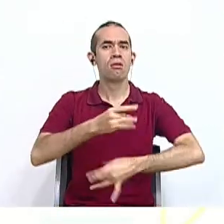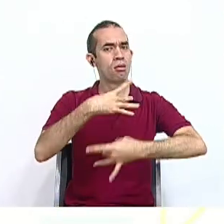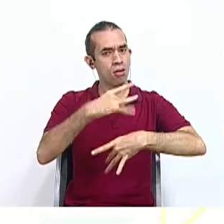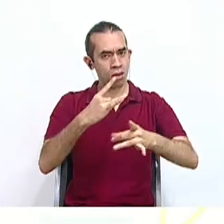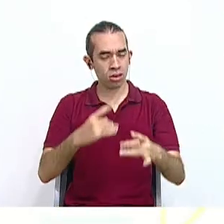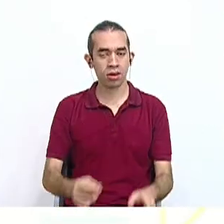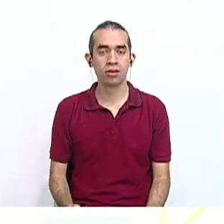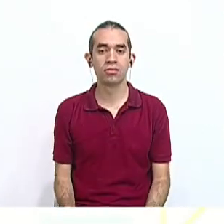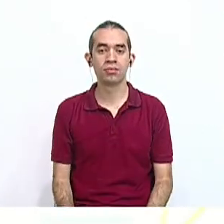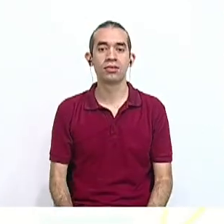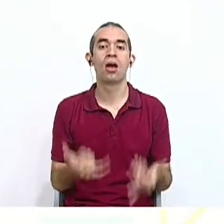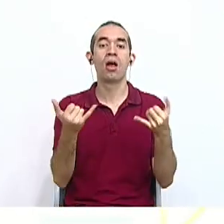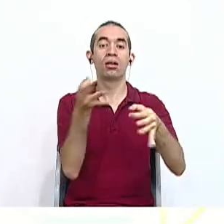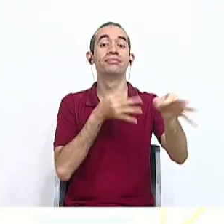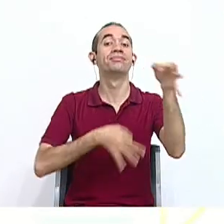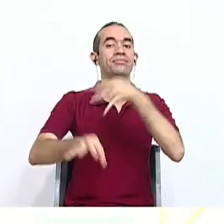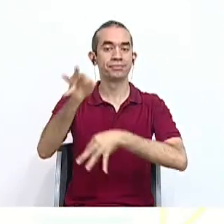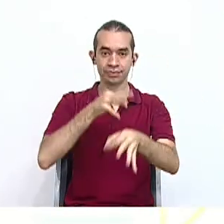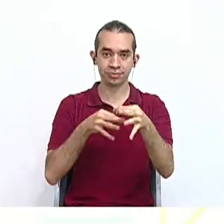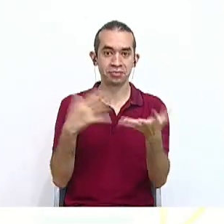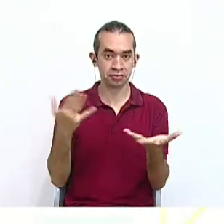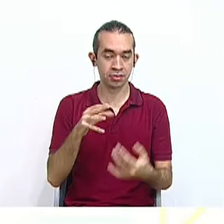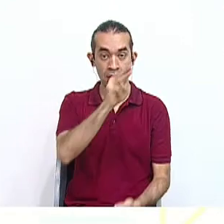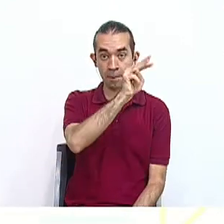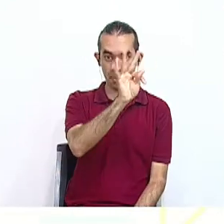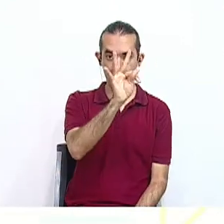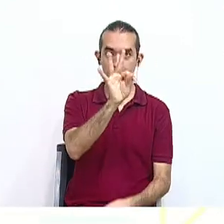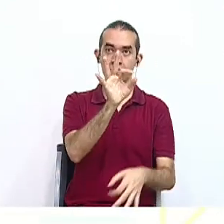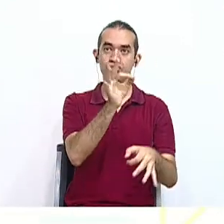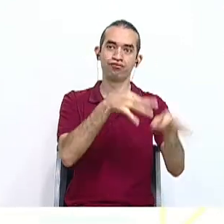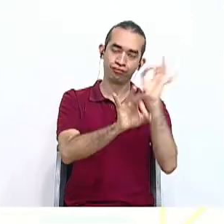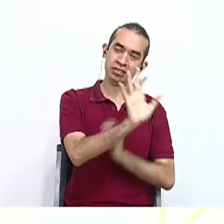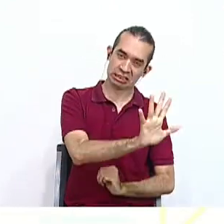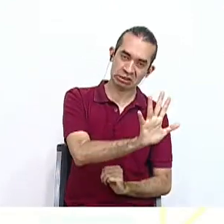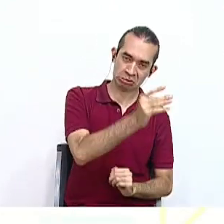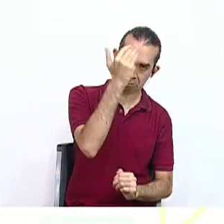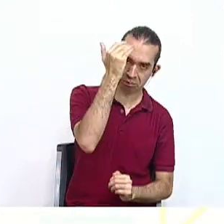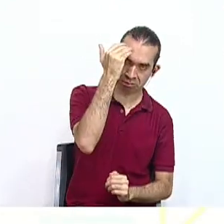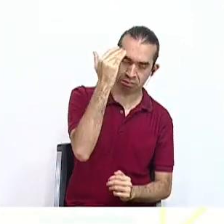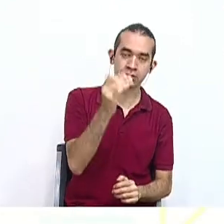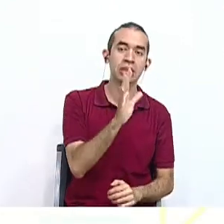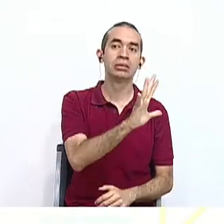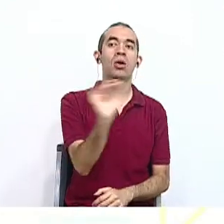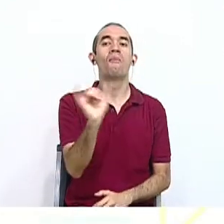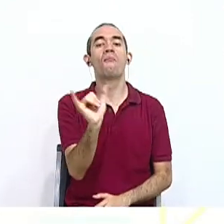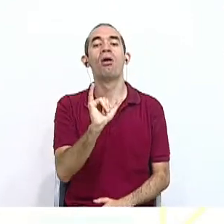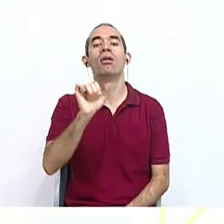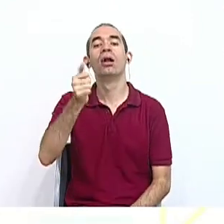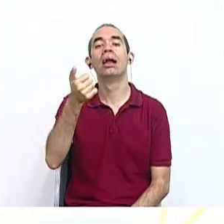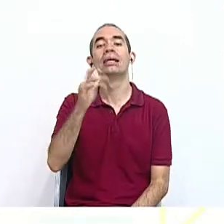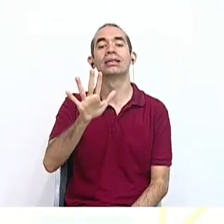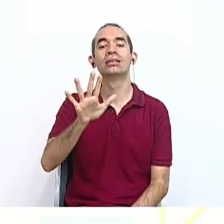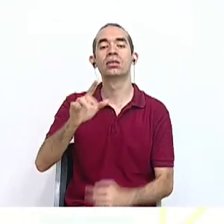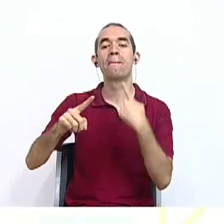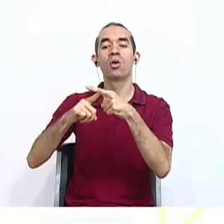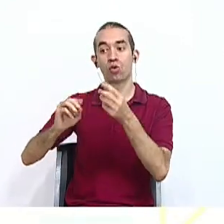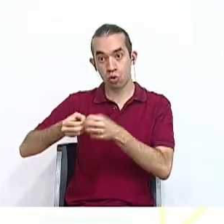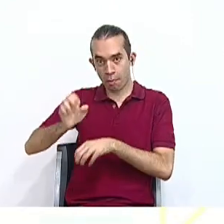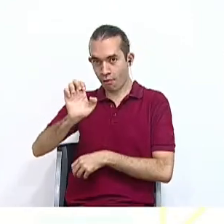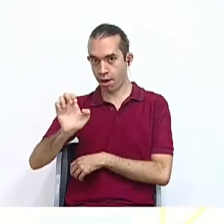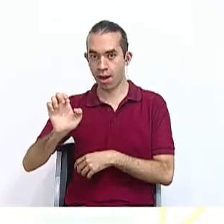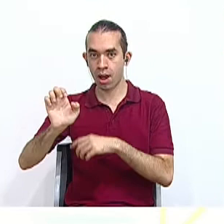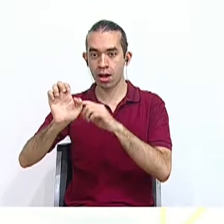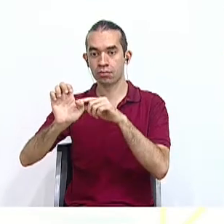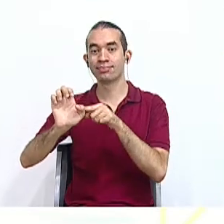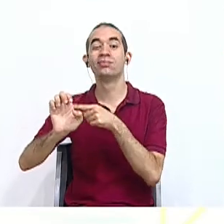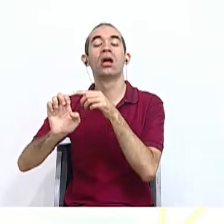es! Vamos a sustituir en este caso m de t por 5 y obtenemos que 5 es igual a 15 por e